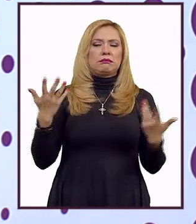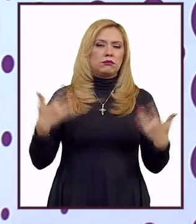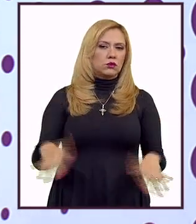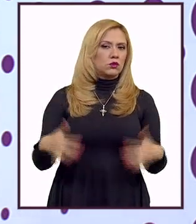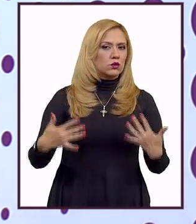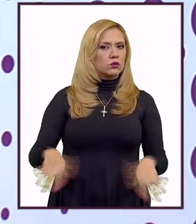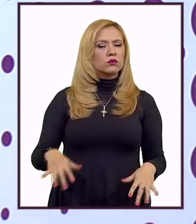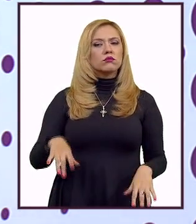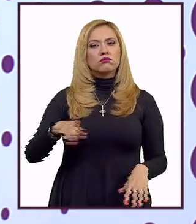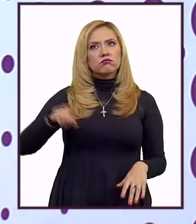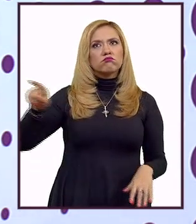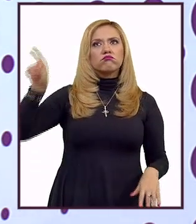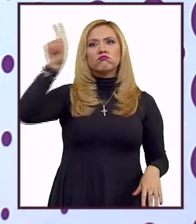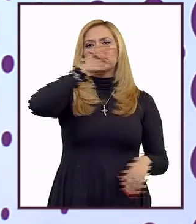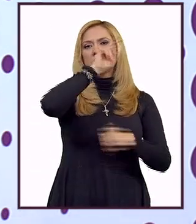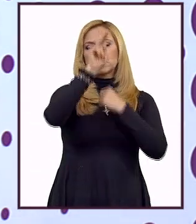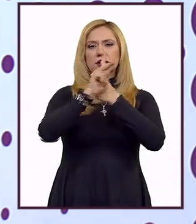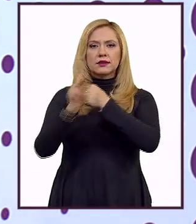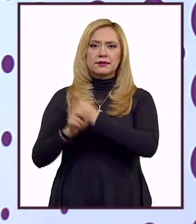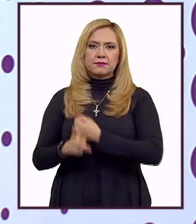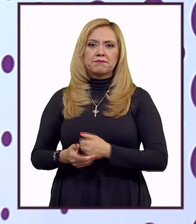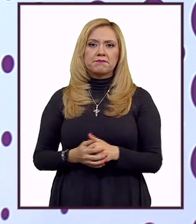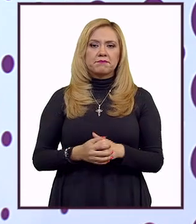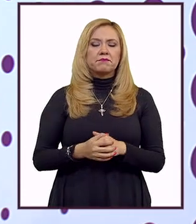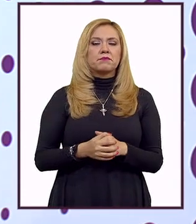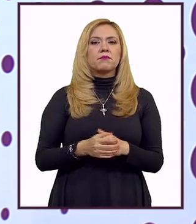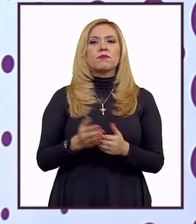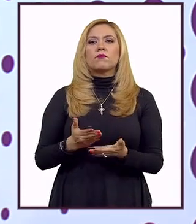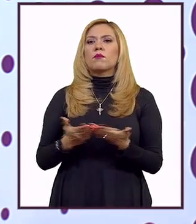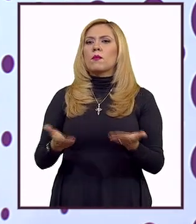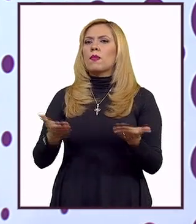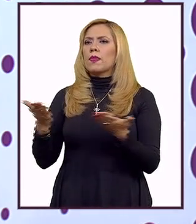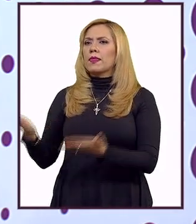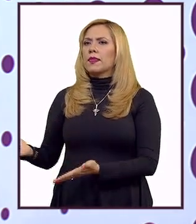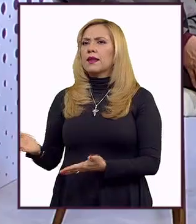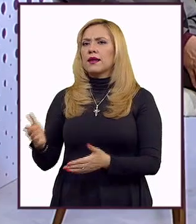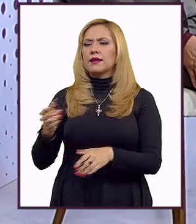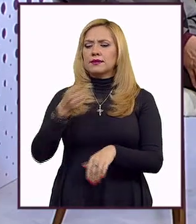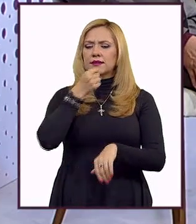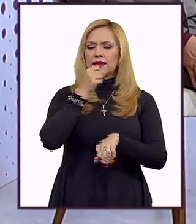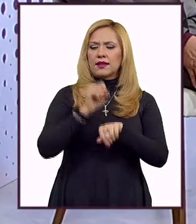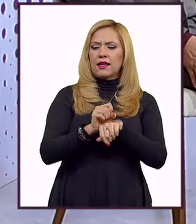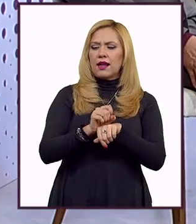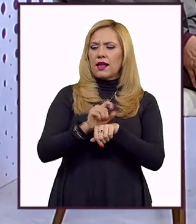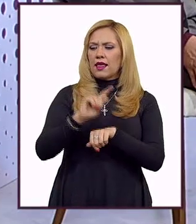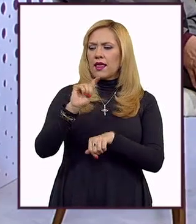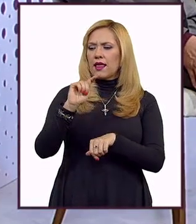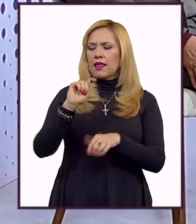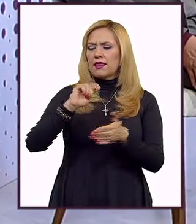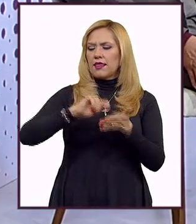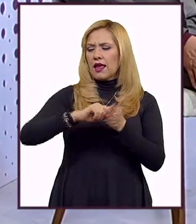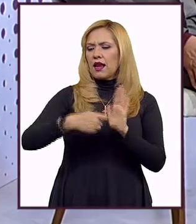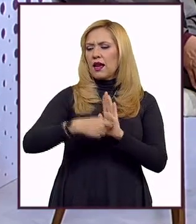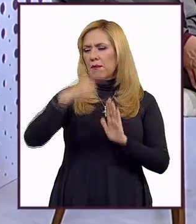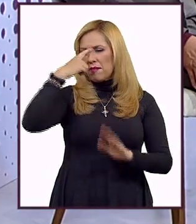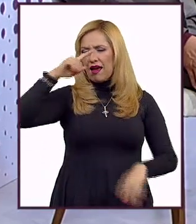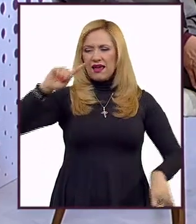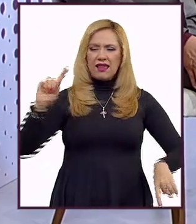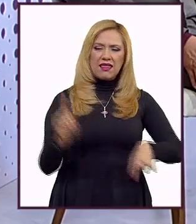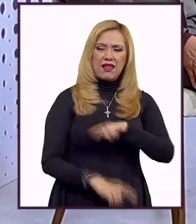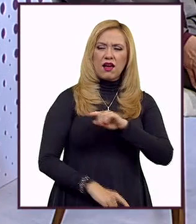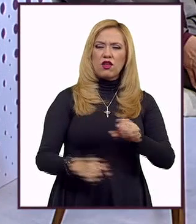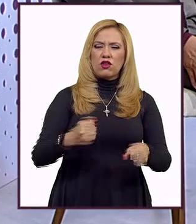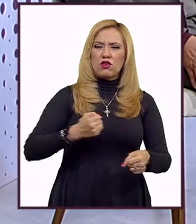se cometen en los estados. Claro. Salvador, la Secretaría Técnica de Combate a la Tortura de la Defensoría